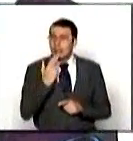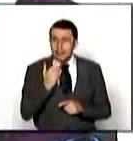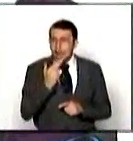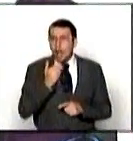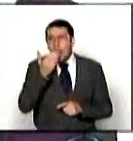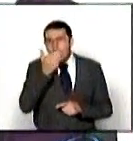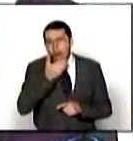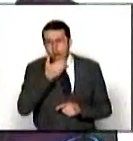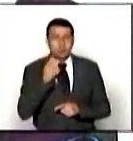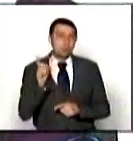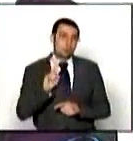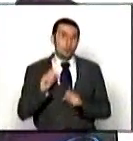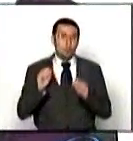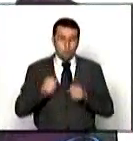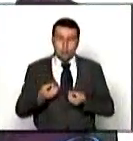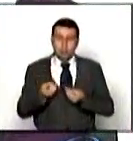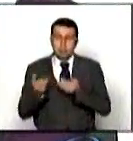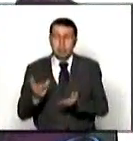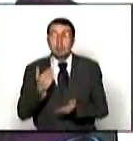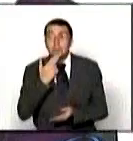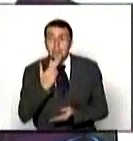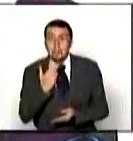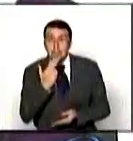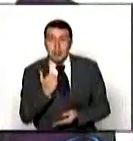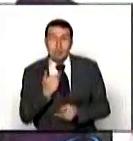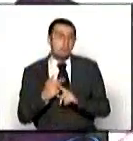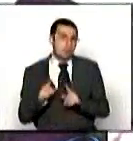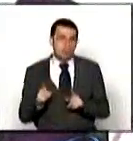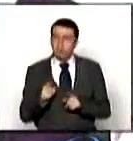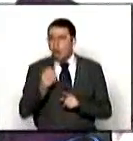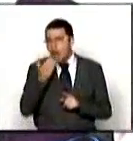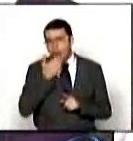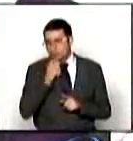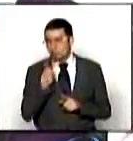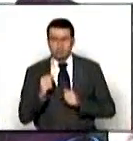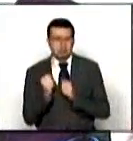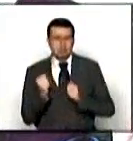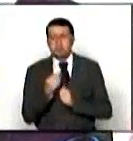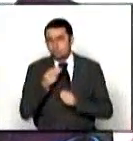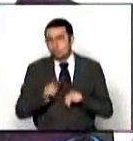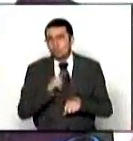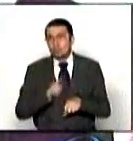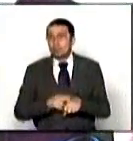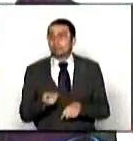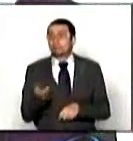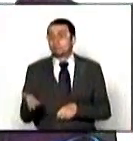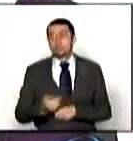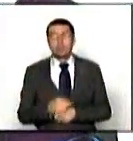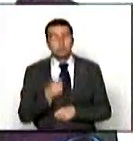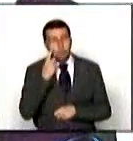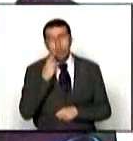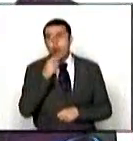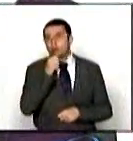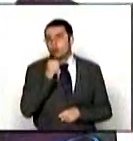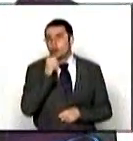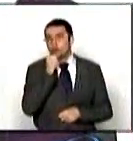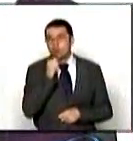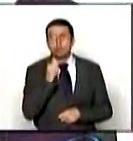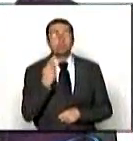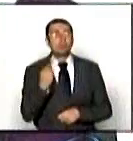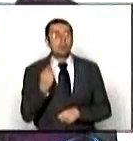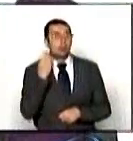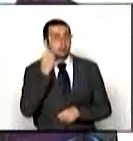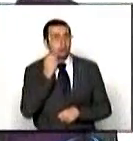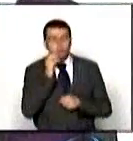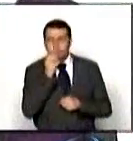Entonces, cuando le suministramos a los niños esas cargas tan altas de azúcar, y aquí viene todo lo que comen los niños, bombones, chicles, galletas que vienen